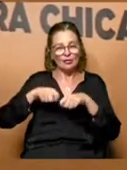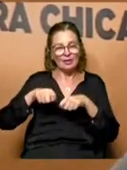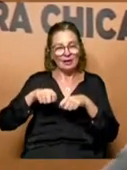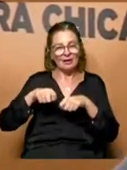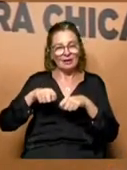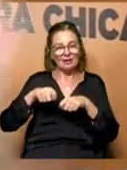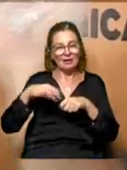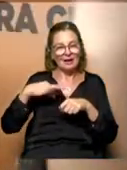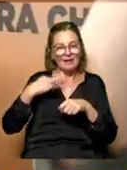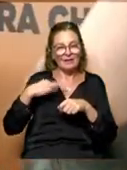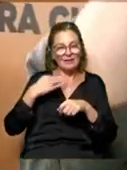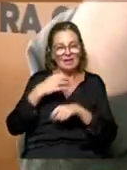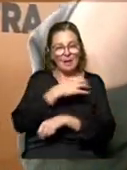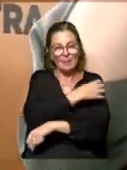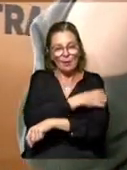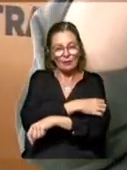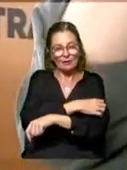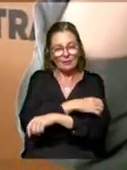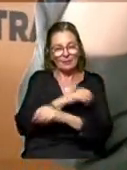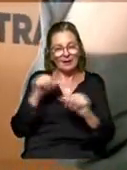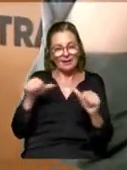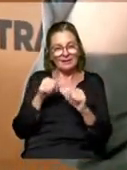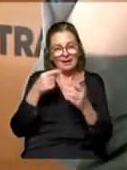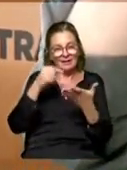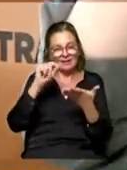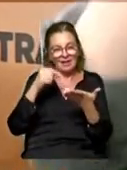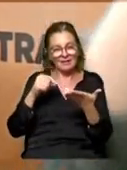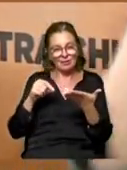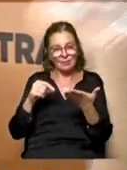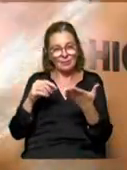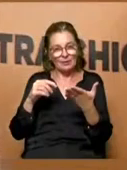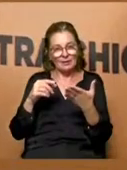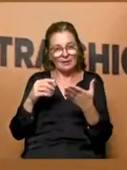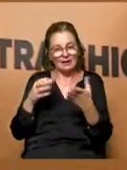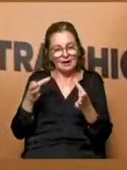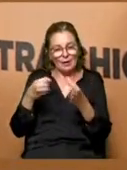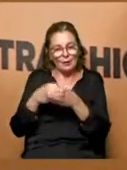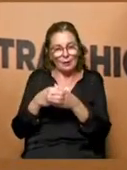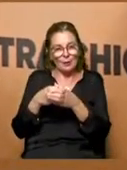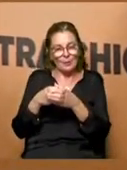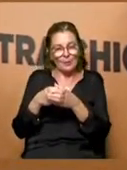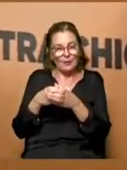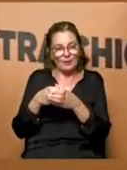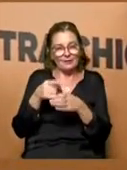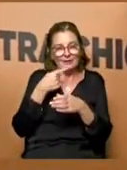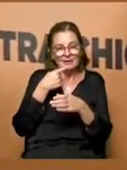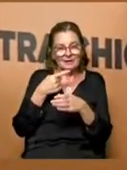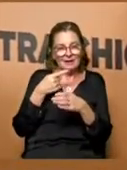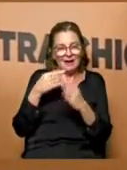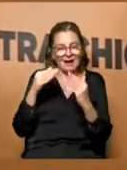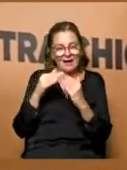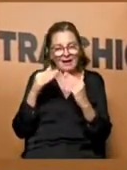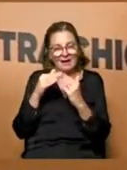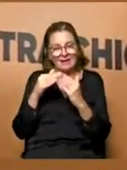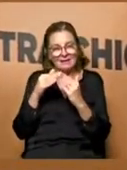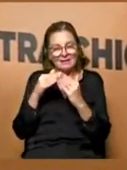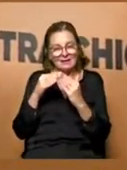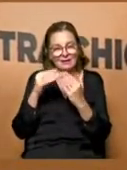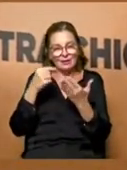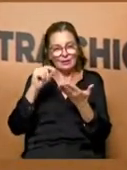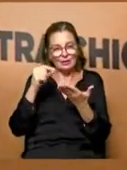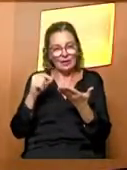El negociar las vidas pobres para generar datos para que la clase media se enrosque en lugares viviendo de los datos